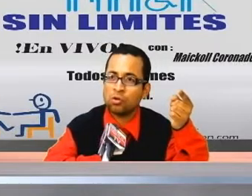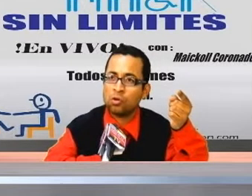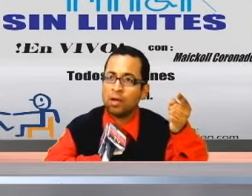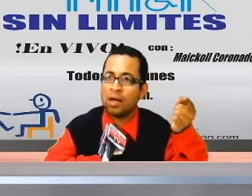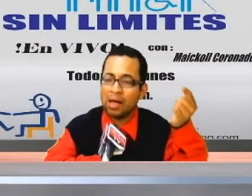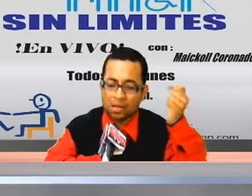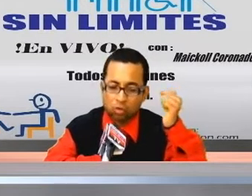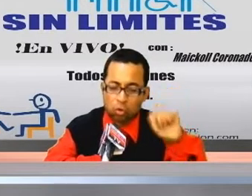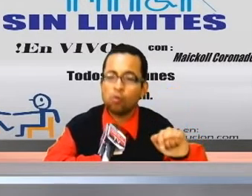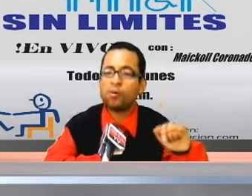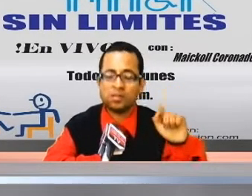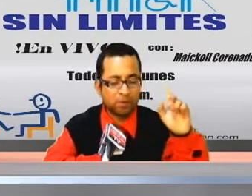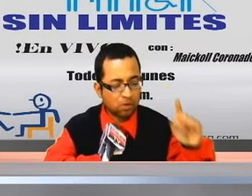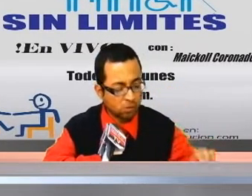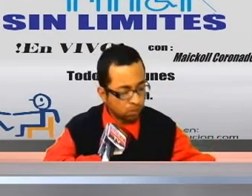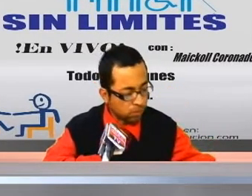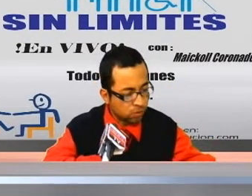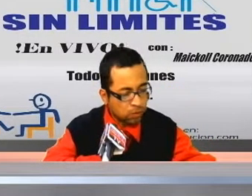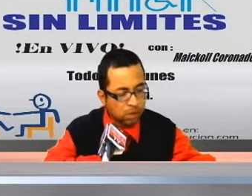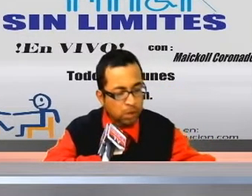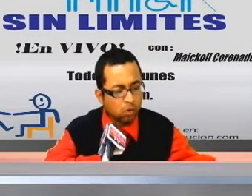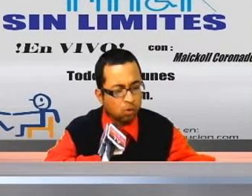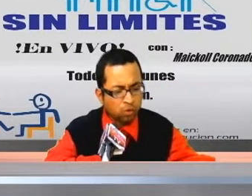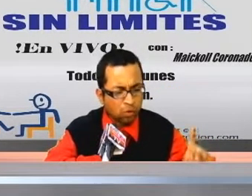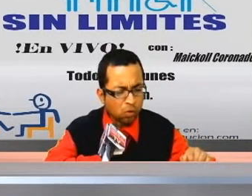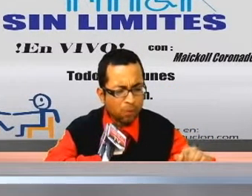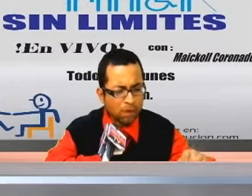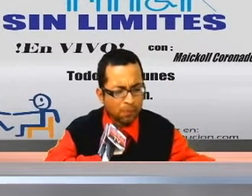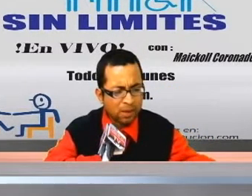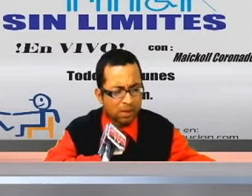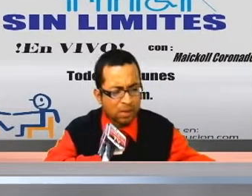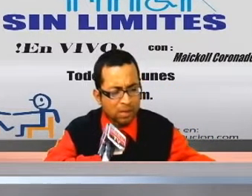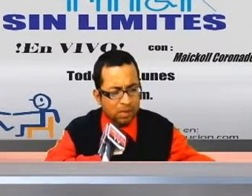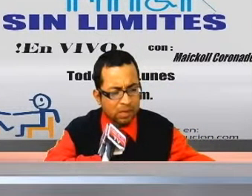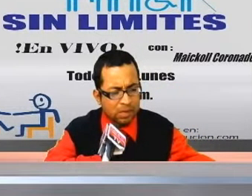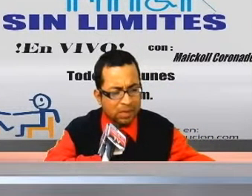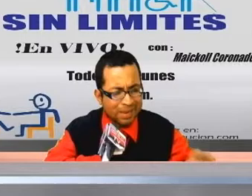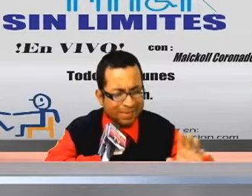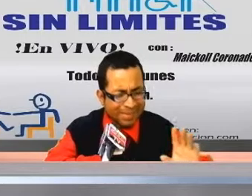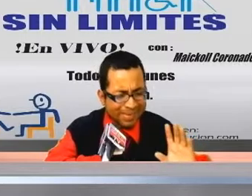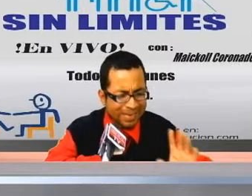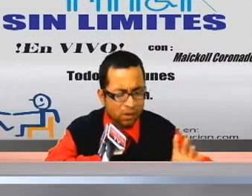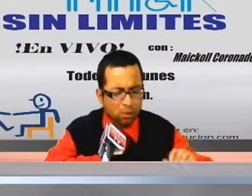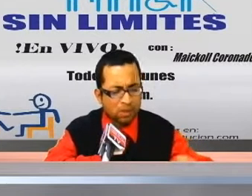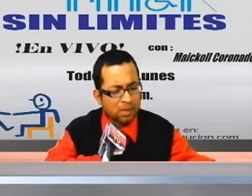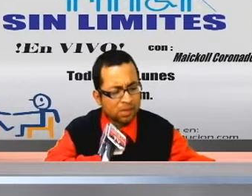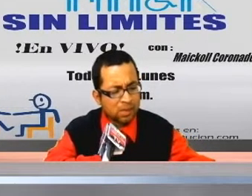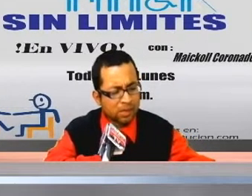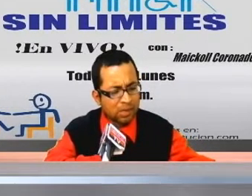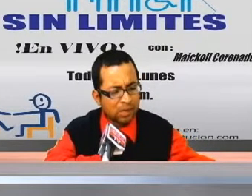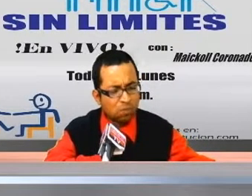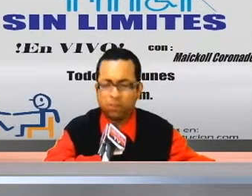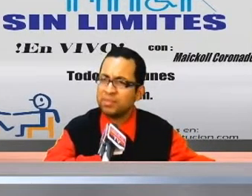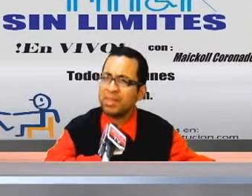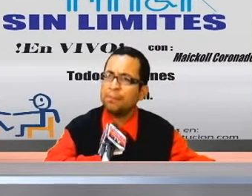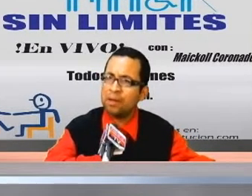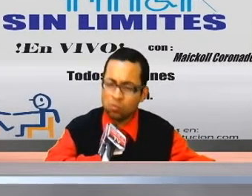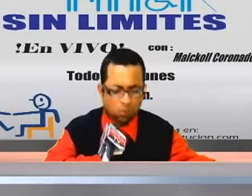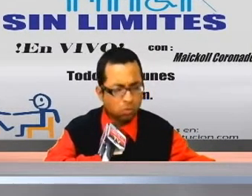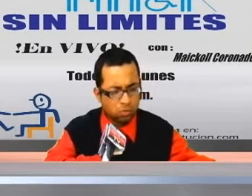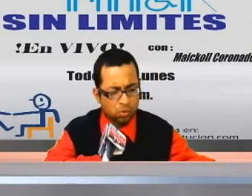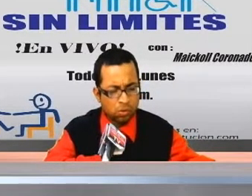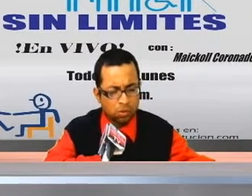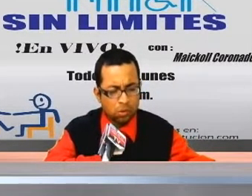comentarios sobre ese video. Bueno, continuando con el programa, le tengo que decir que justamente el